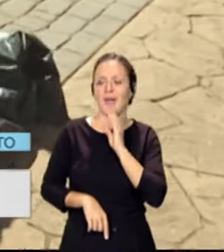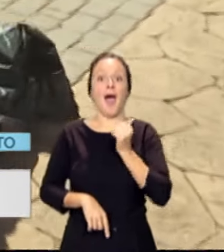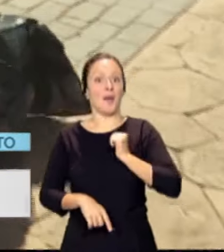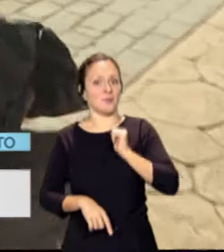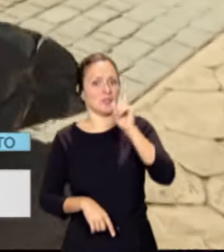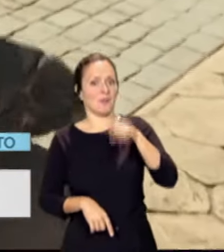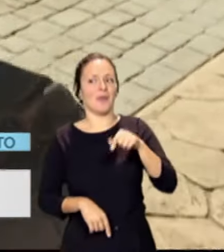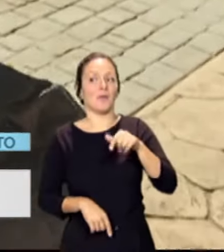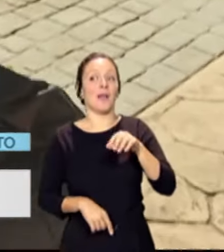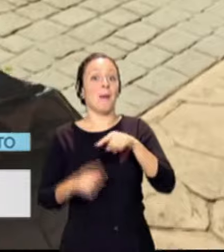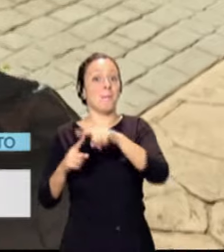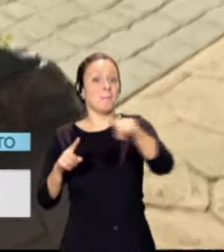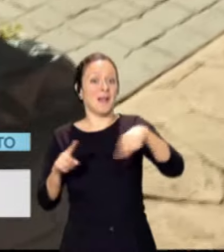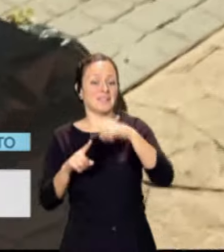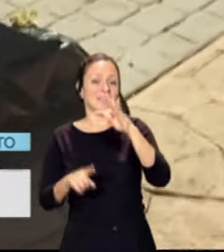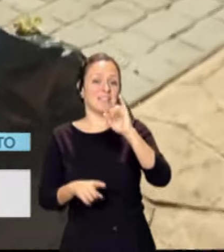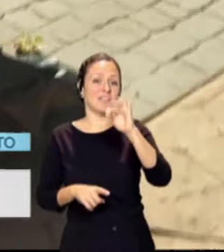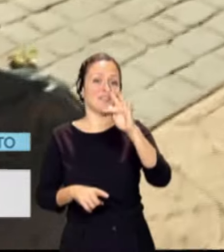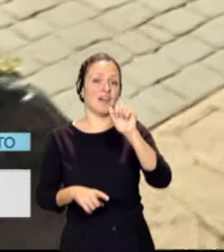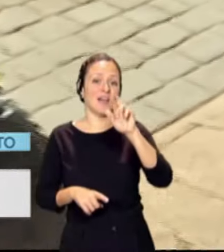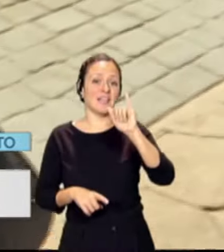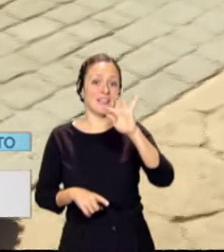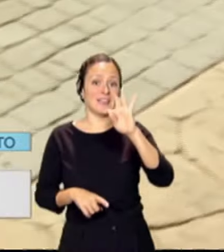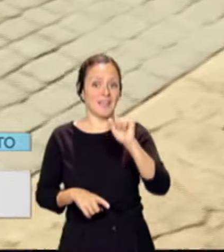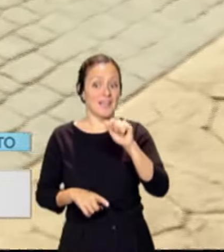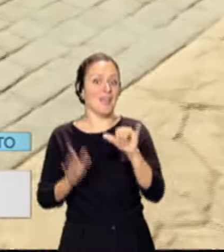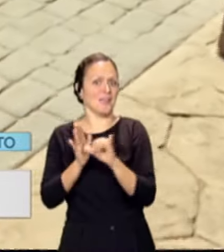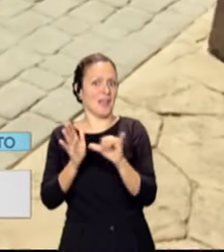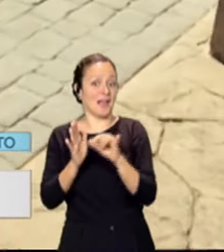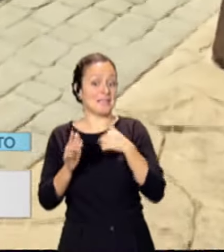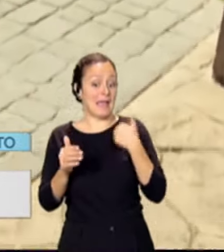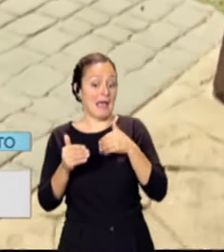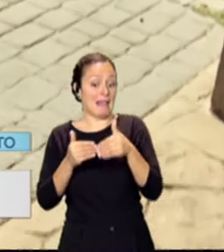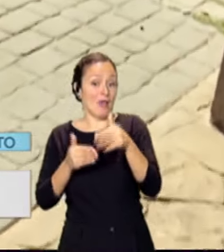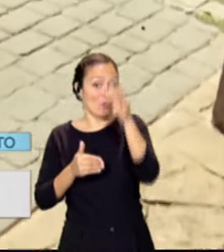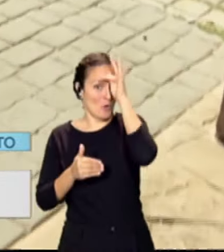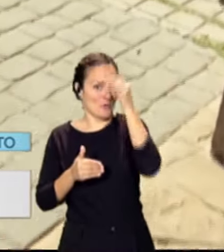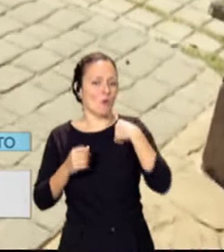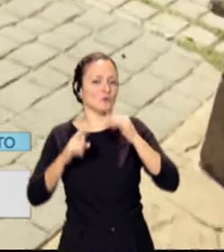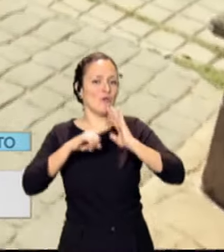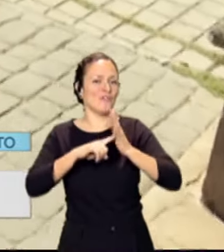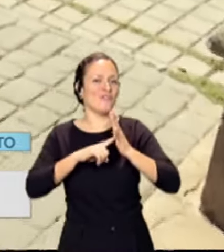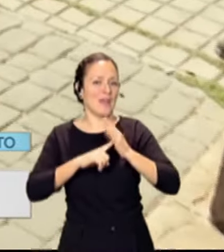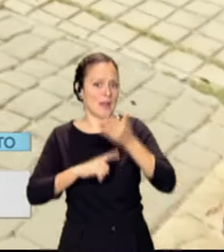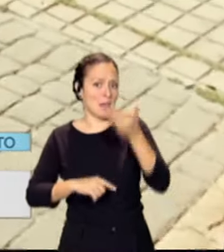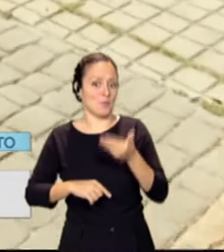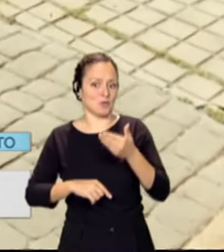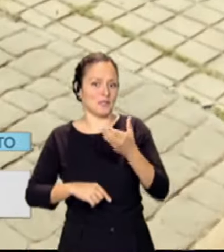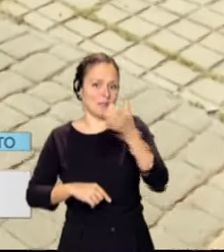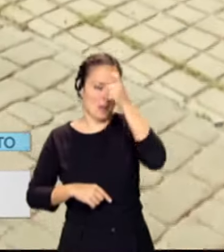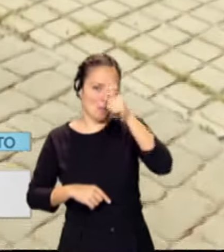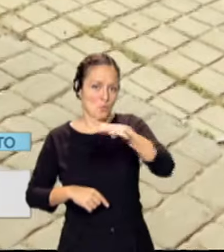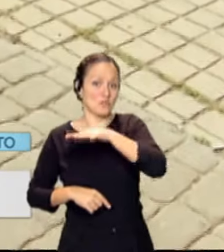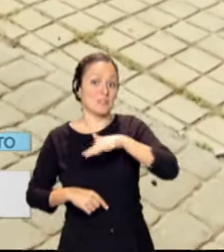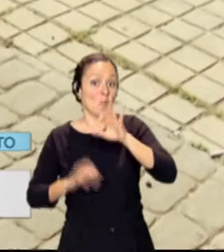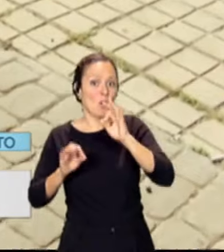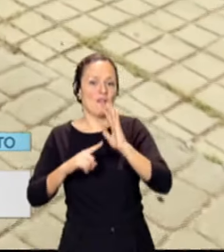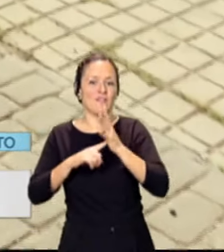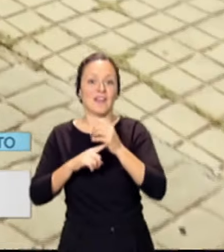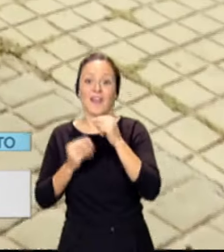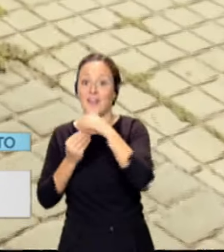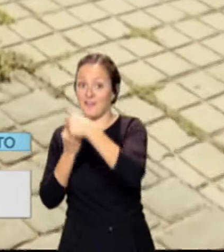también cerca de nuestra Plaza de tifariti que la estamos preparando ya para este domingo que vamos a tener una feria muy importante en el municipio que es la feria de la fresa